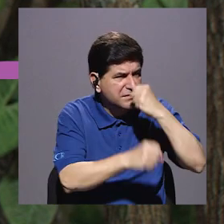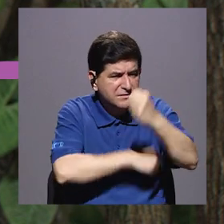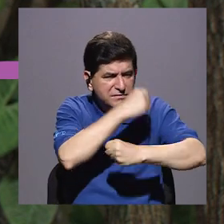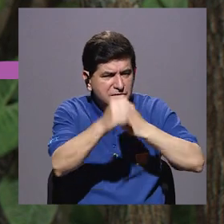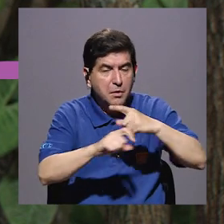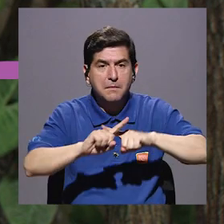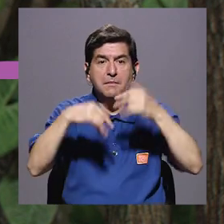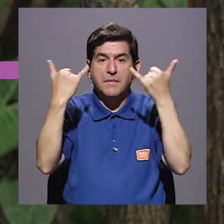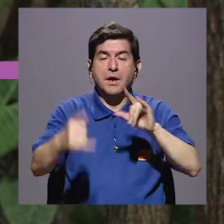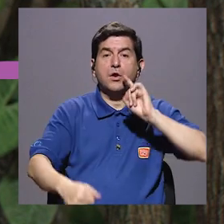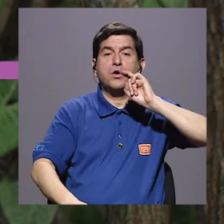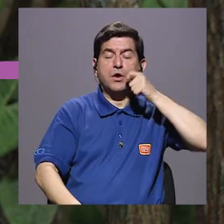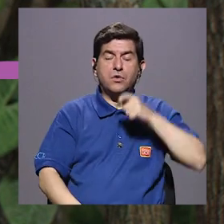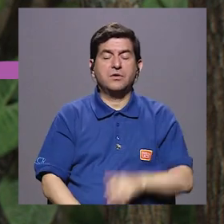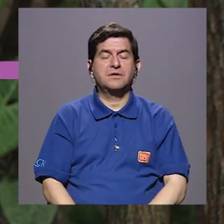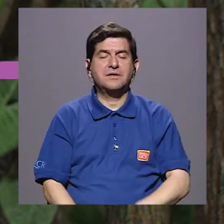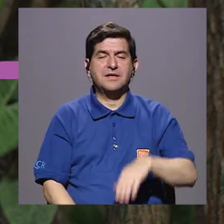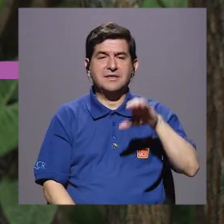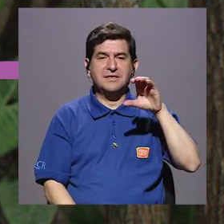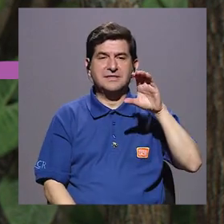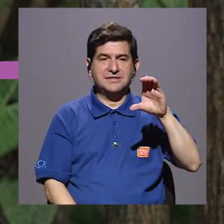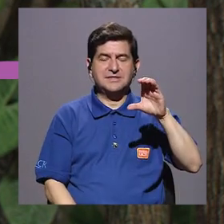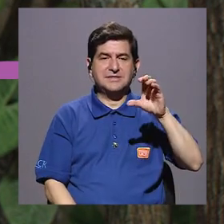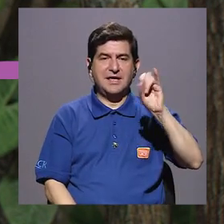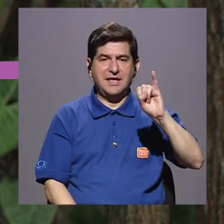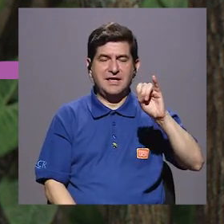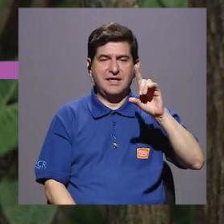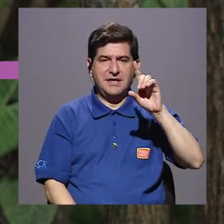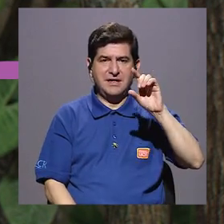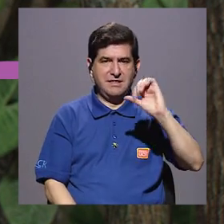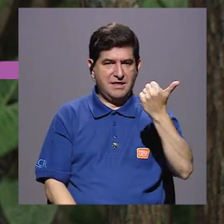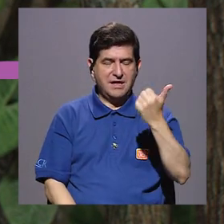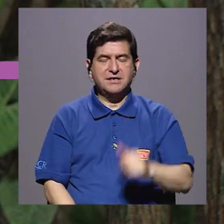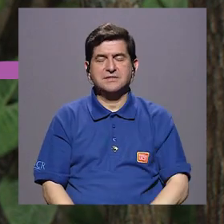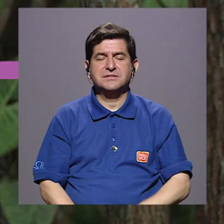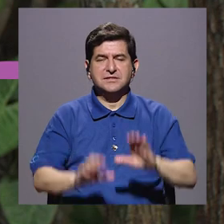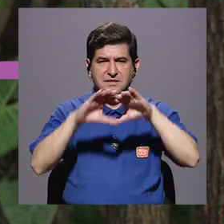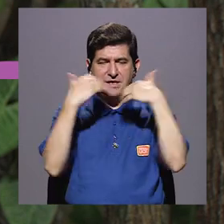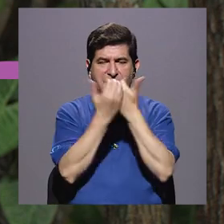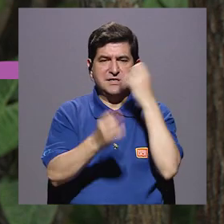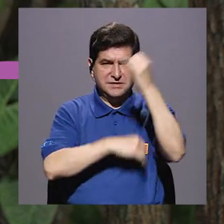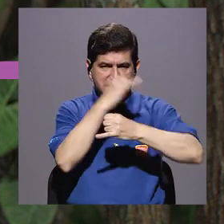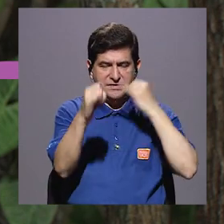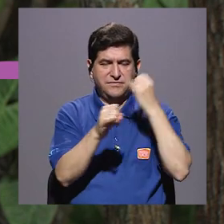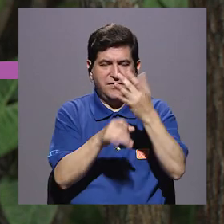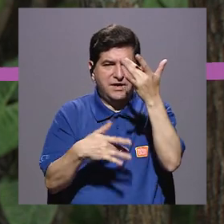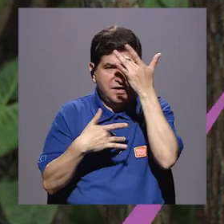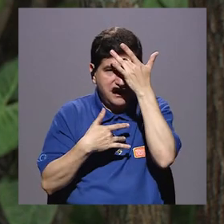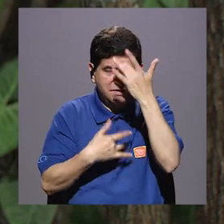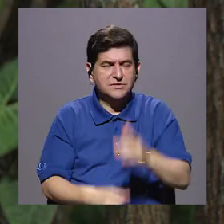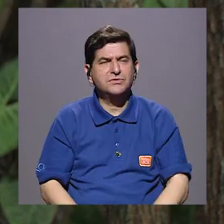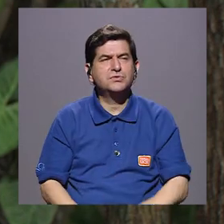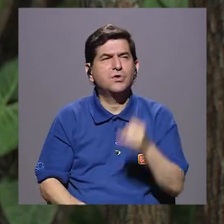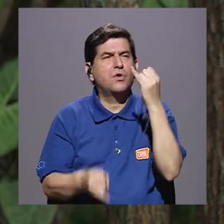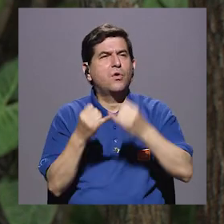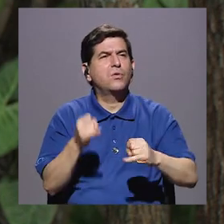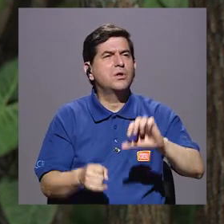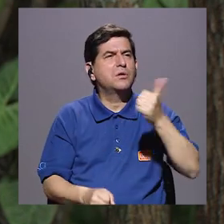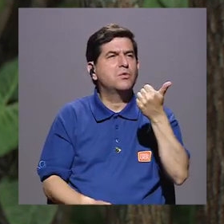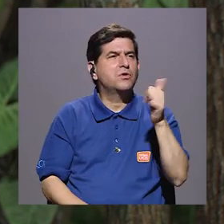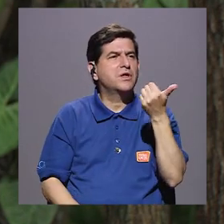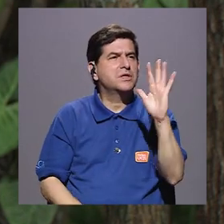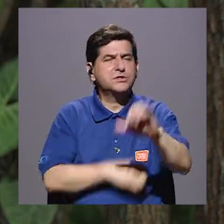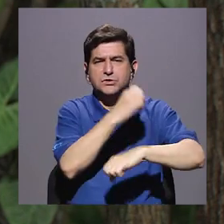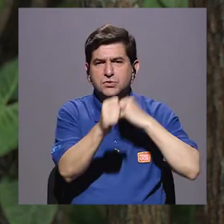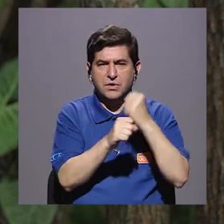ya incluso tiene código en el CI-10, que es la Clasificación Internacional de Enfermedades, y más o menos en los últimos 10 o